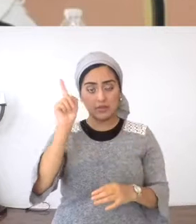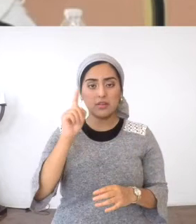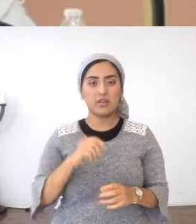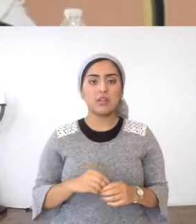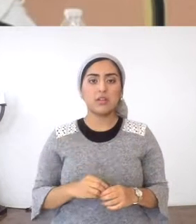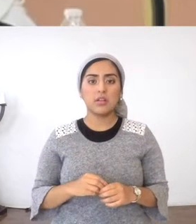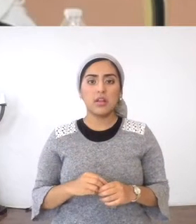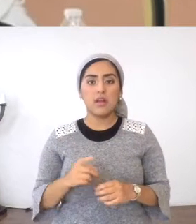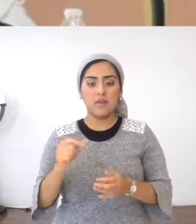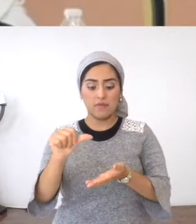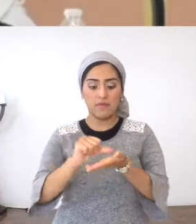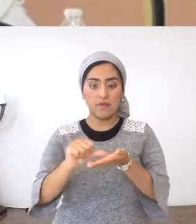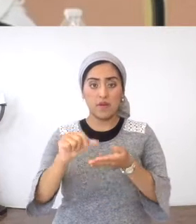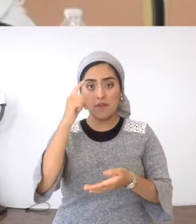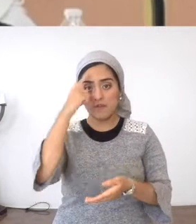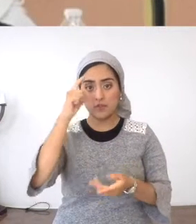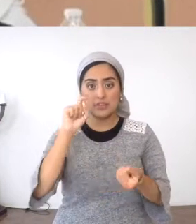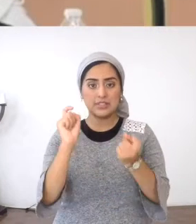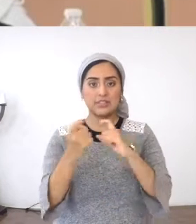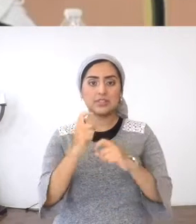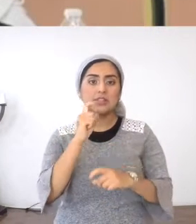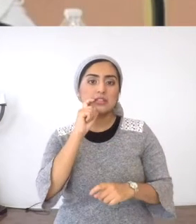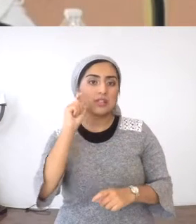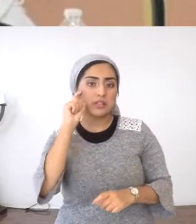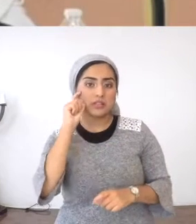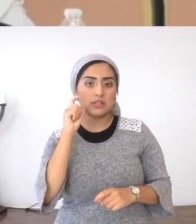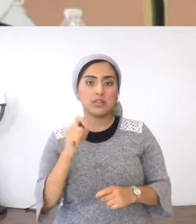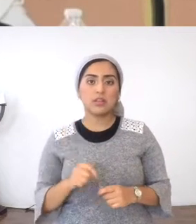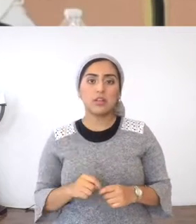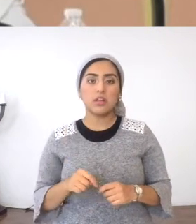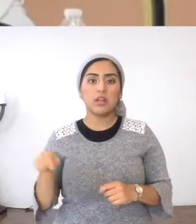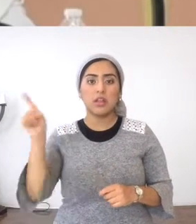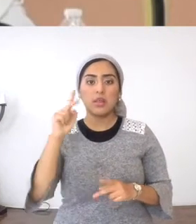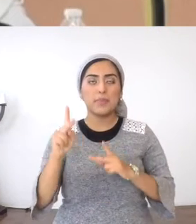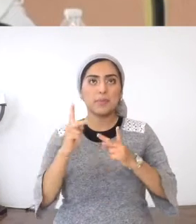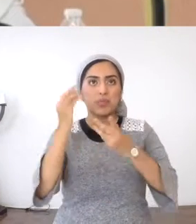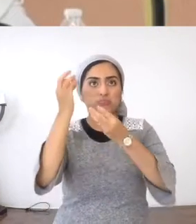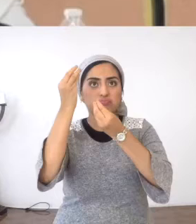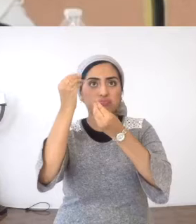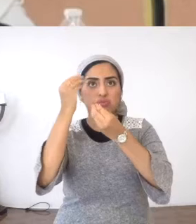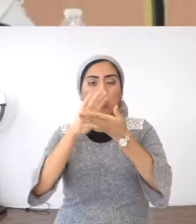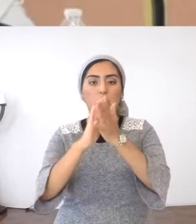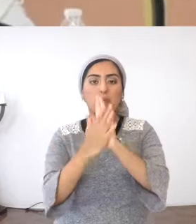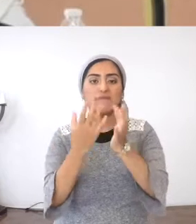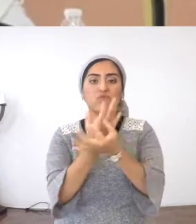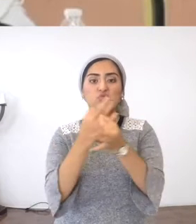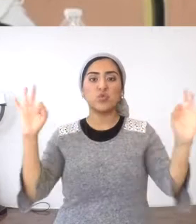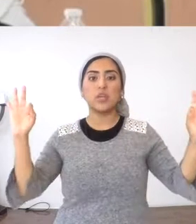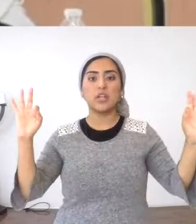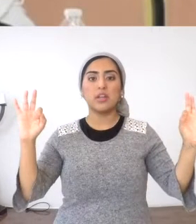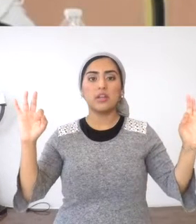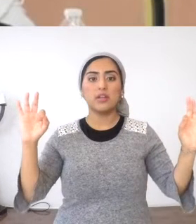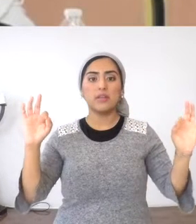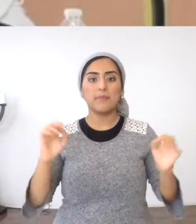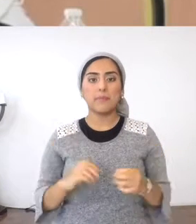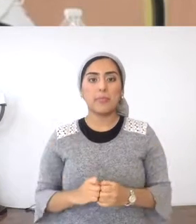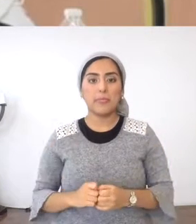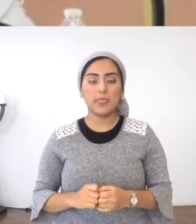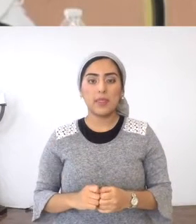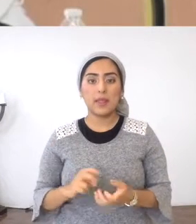Federal La cirugía Para cambio De sexo Están planeando Que ya sea Gratis